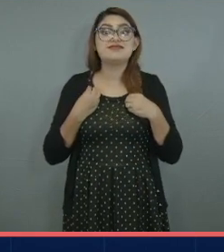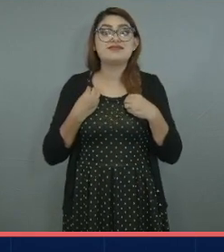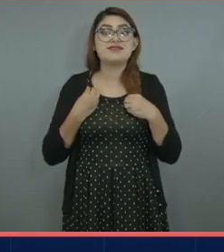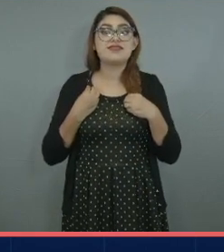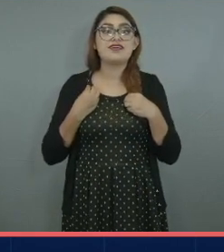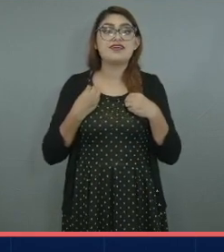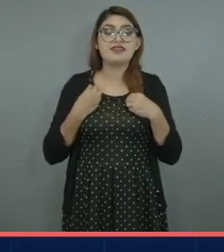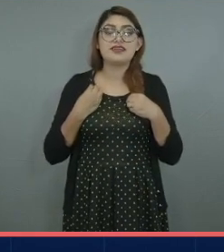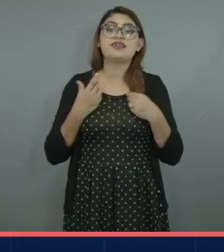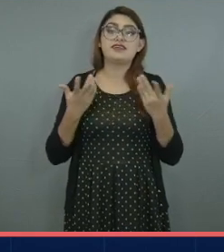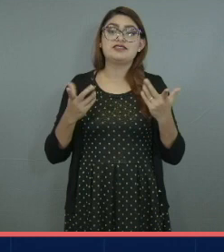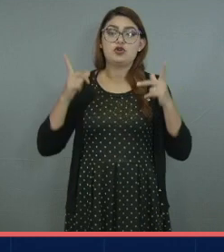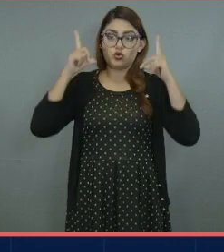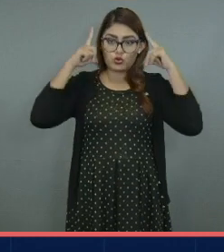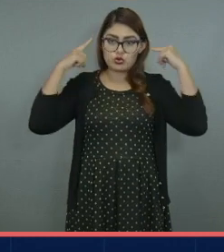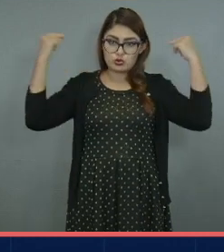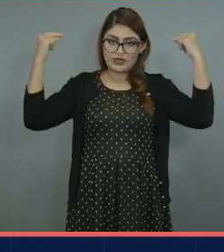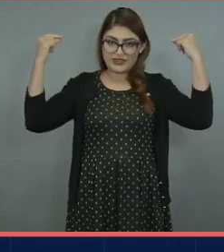Pues sí, un duende.